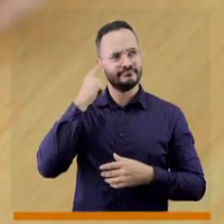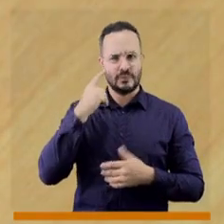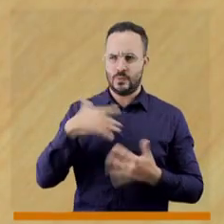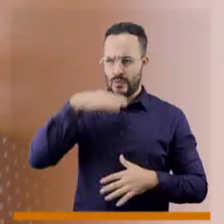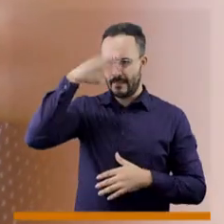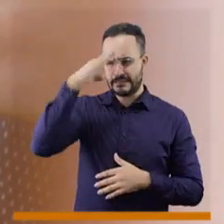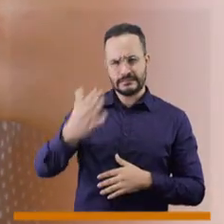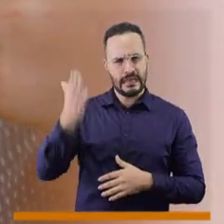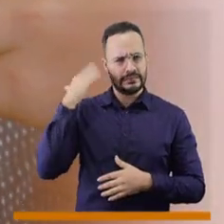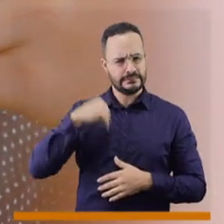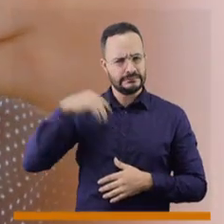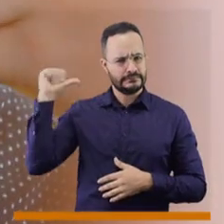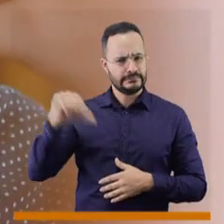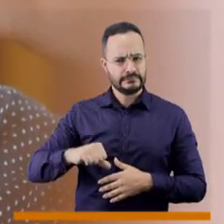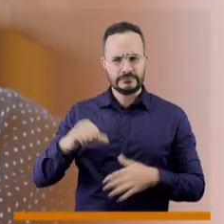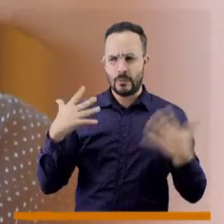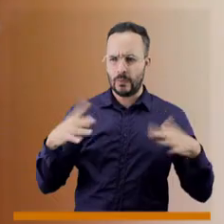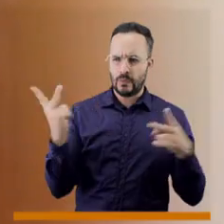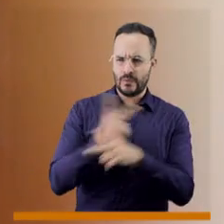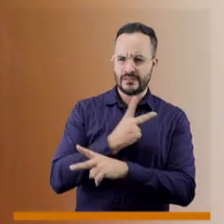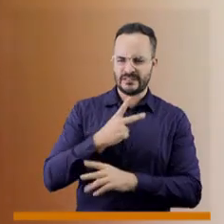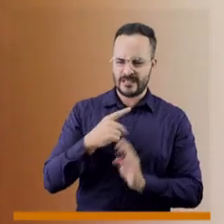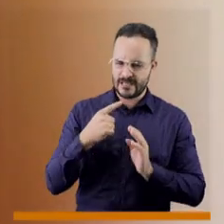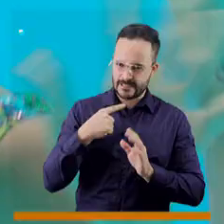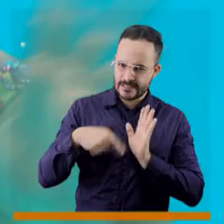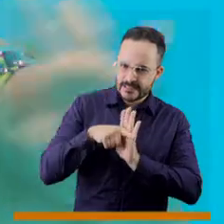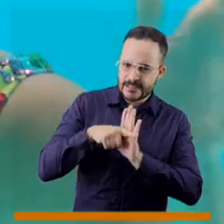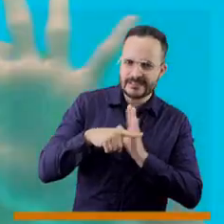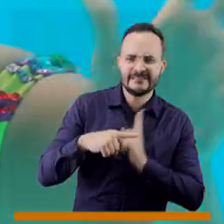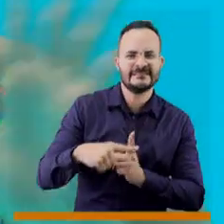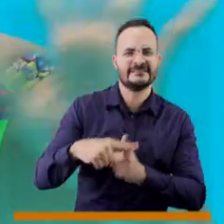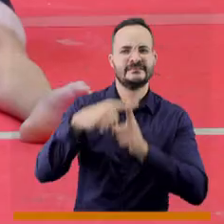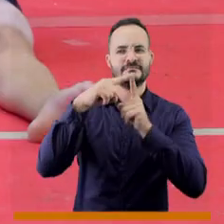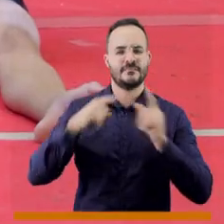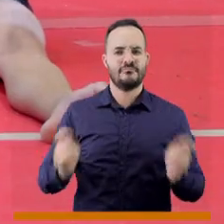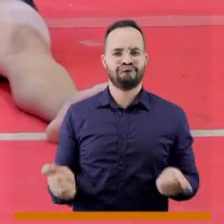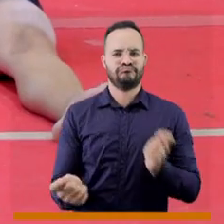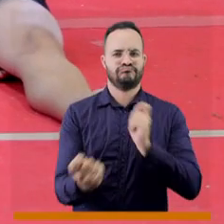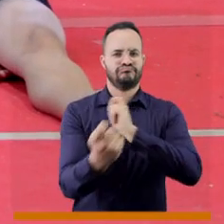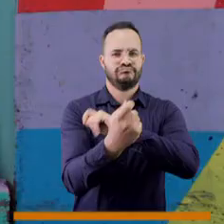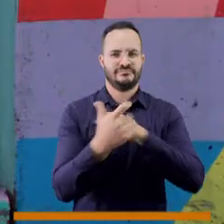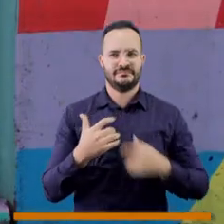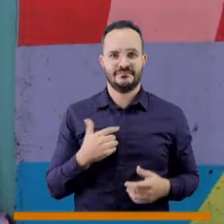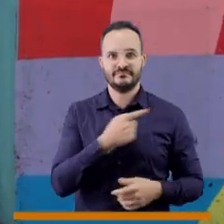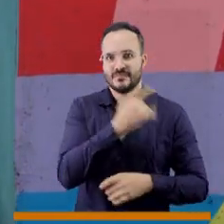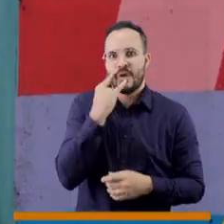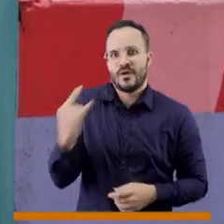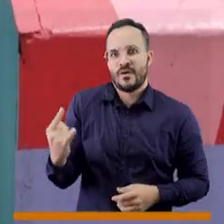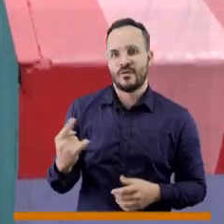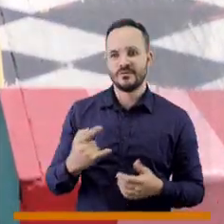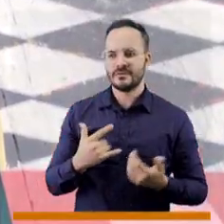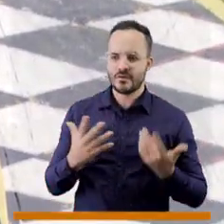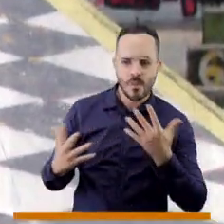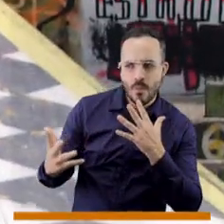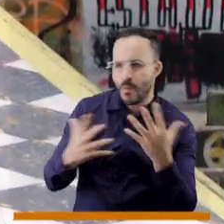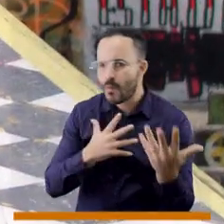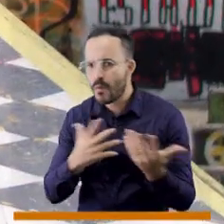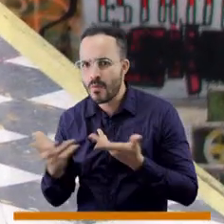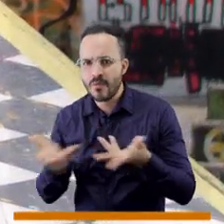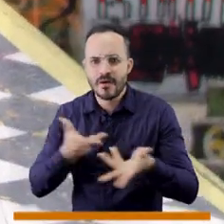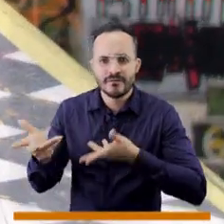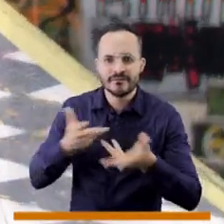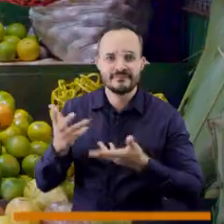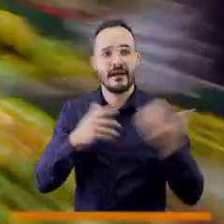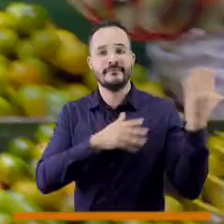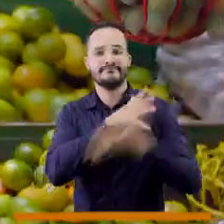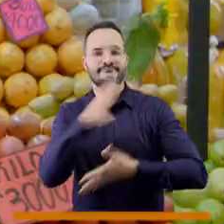tema resiliencia. Siendo Medellín hace muchos años la ciudad más violenta del mundo, ha logrado ser ahora un ejemplo de transformación y un ejemplo en la